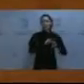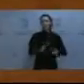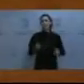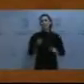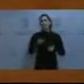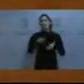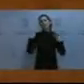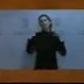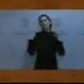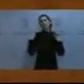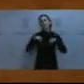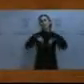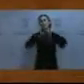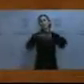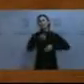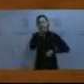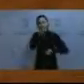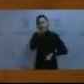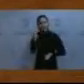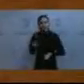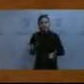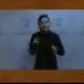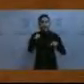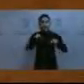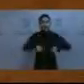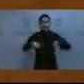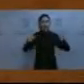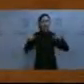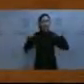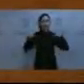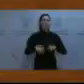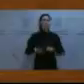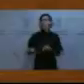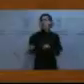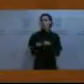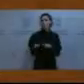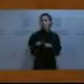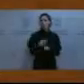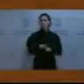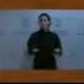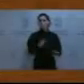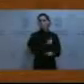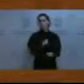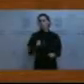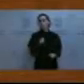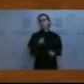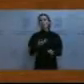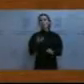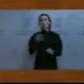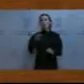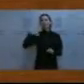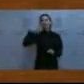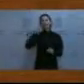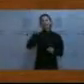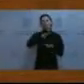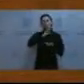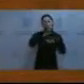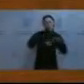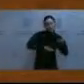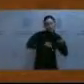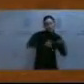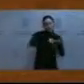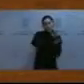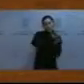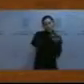Y de estos se escribieron ríos de tinta, ni podía ser controlada tampoco, ¿no? Pueden repasar el diario de sesiones. Y